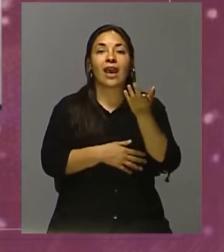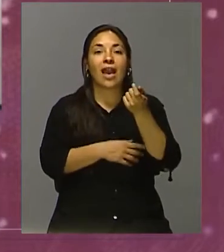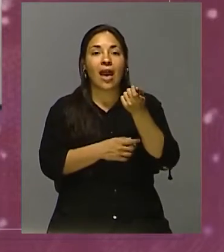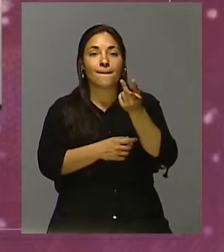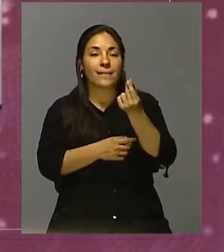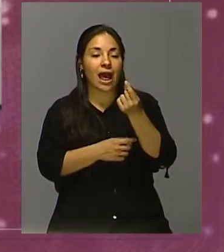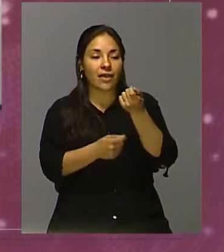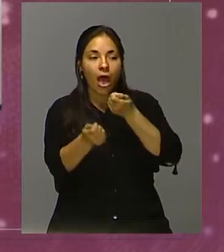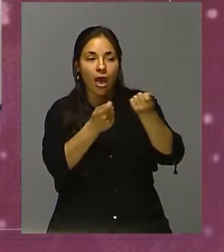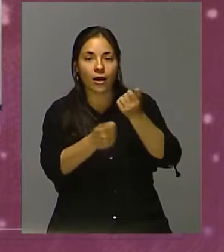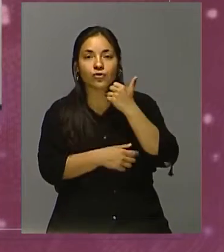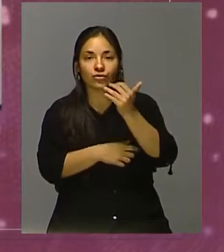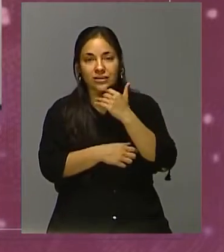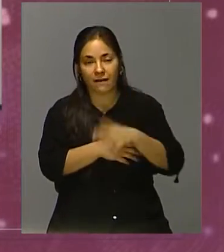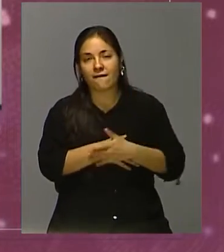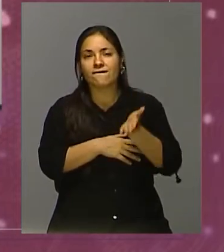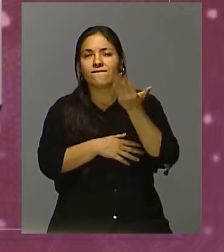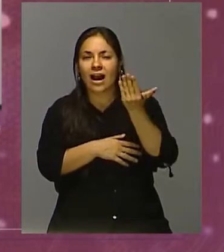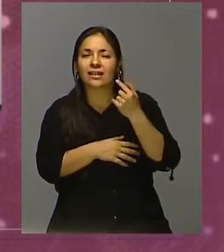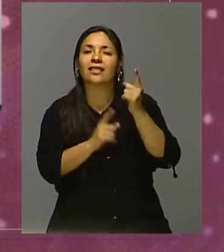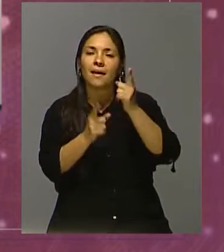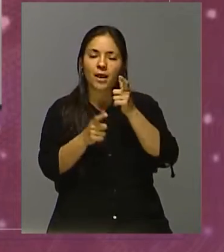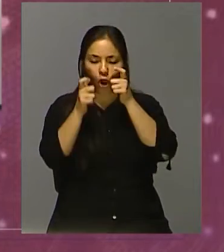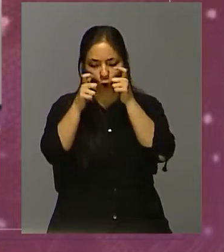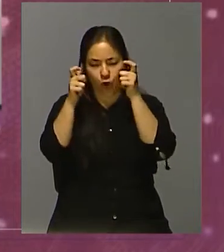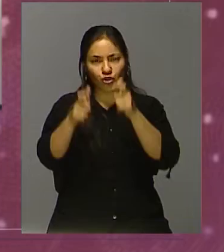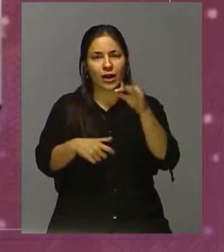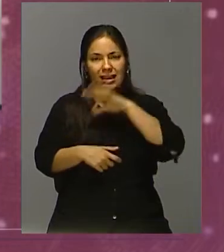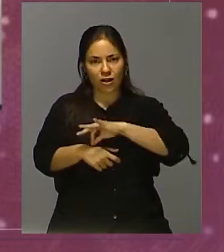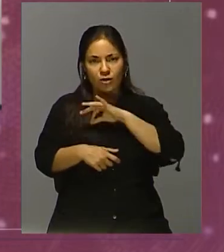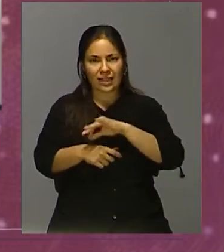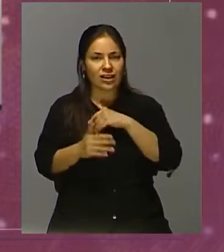para tener control de los ingresos que tenemos y no excedernos?